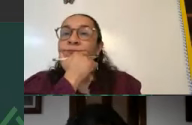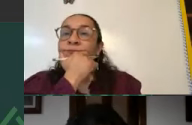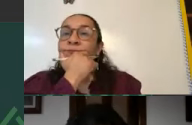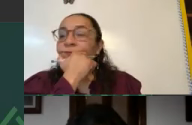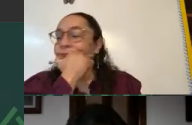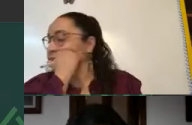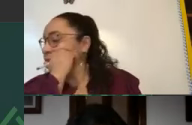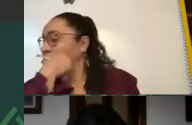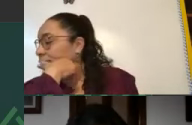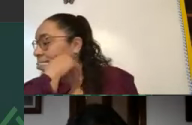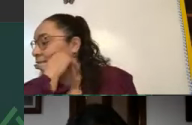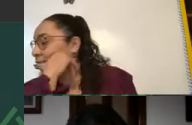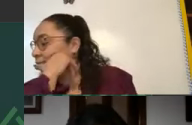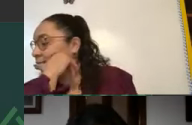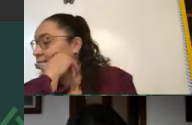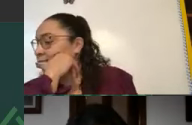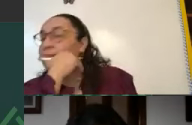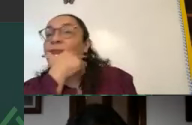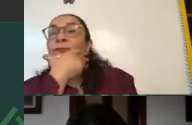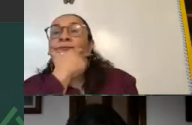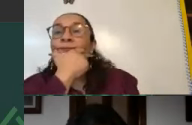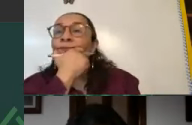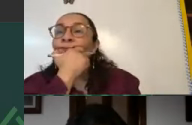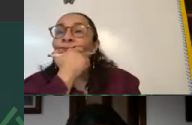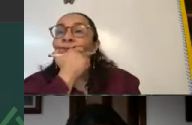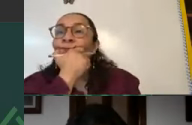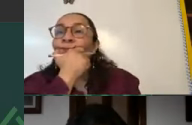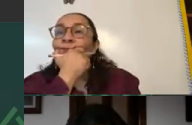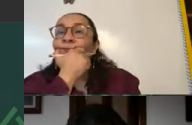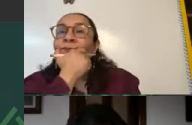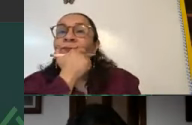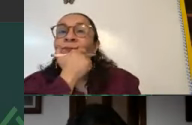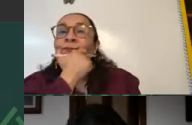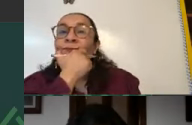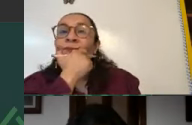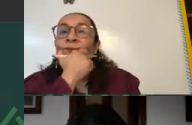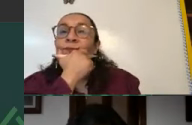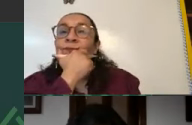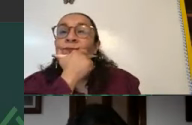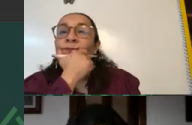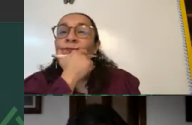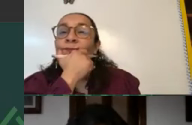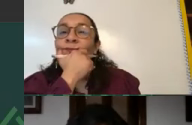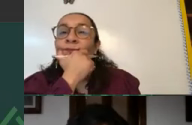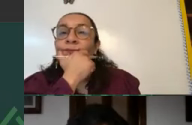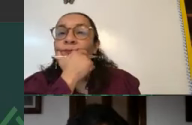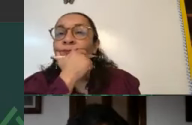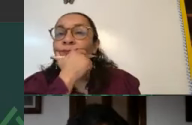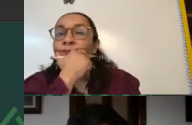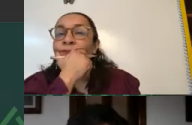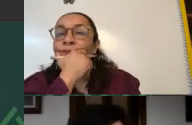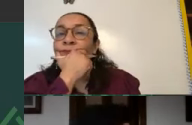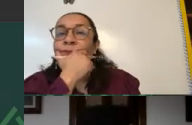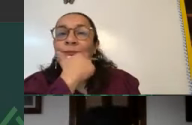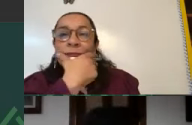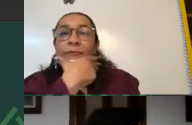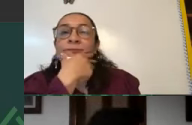Con sensibilidad ante el entorno adverso, tanto económico como sanitario, se propone la reforma del segundo párrafo del